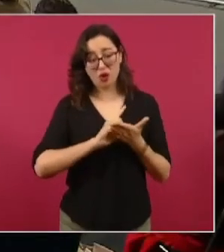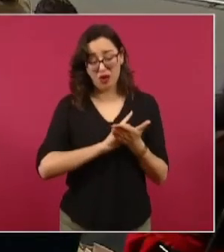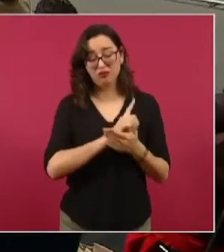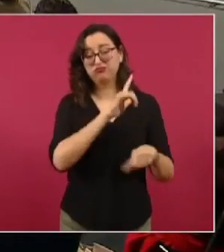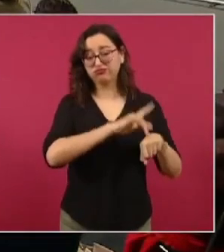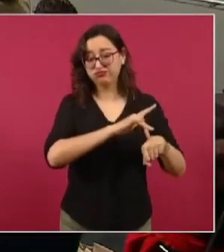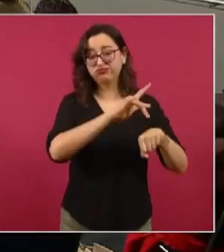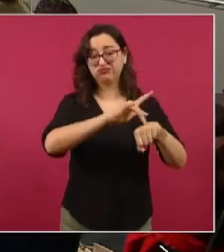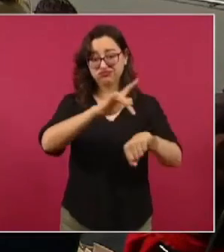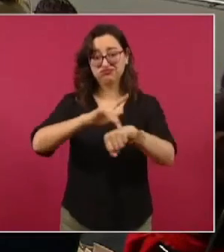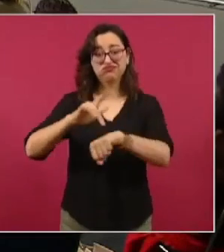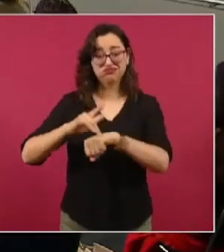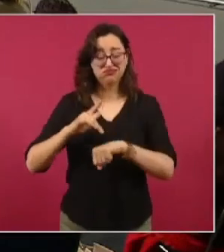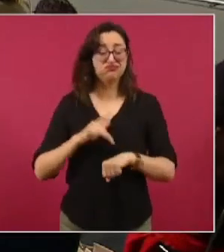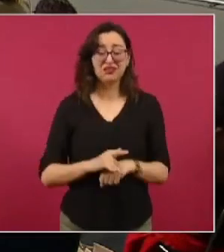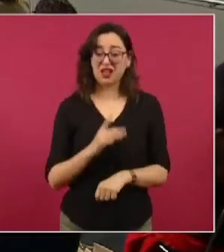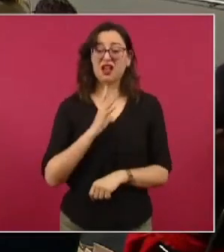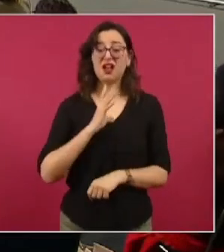nosotros tenemos